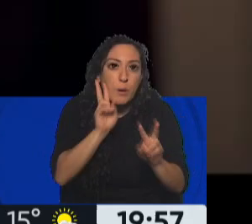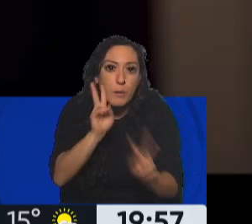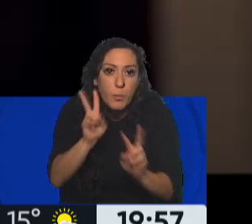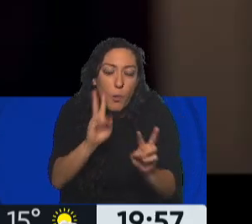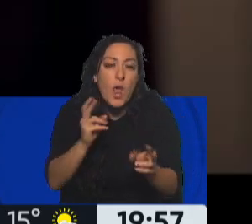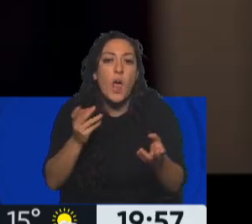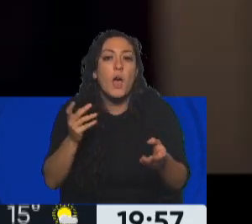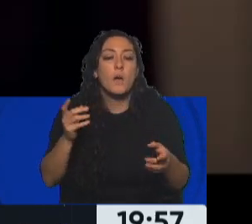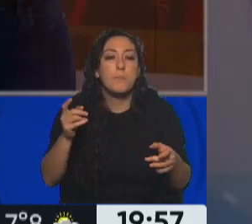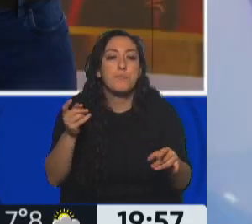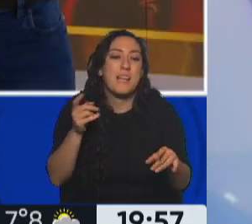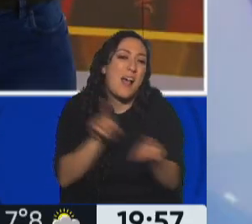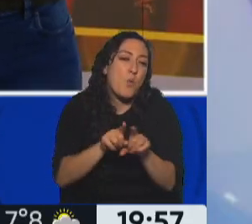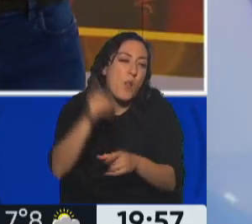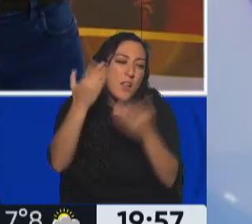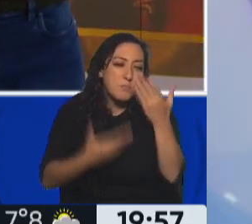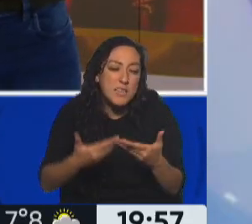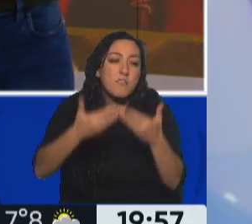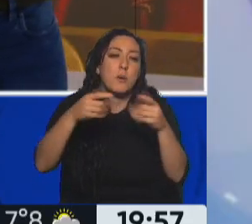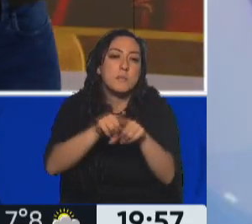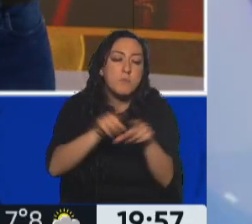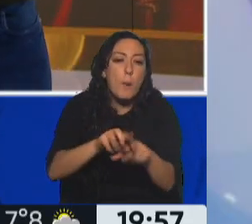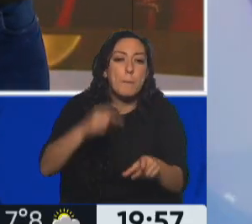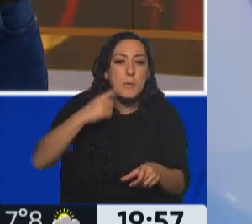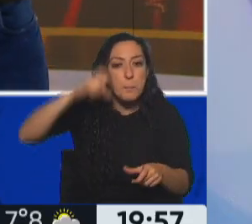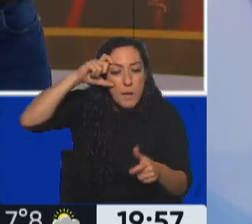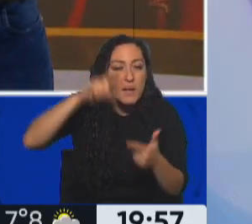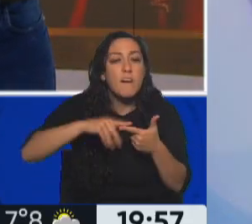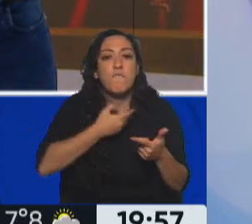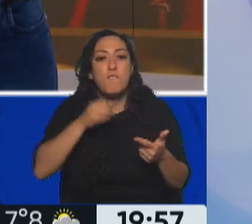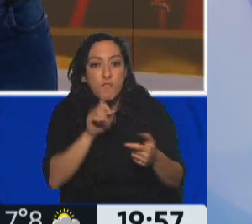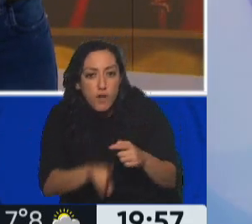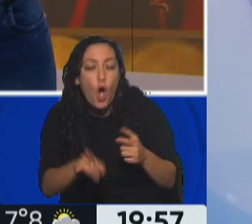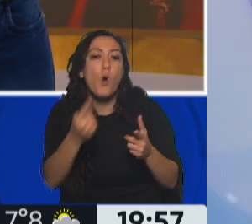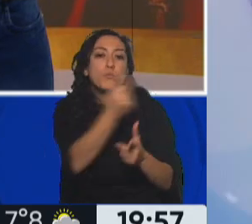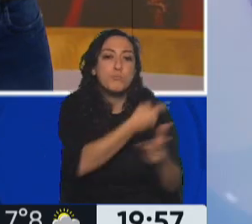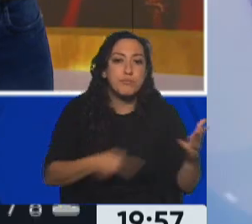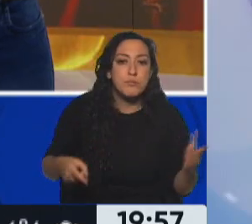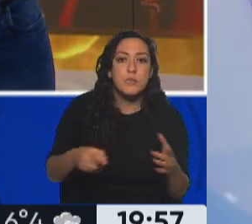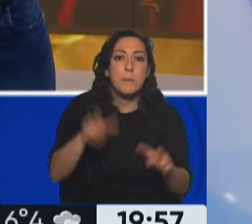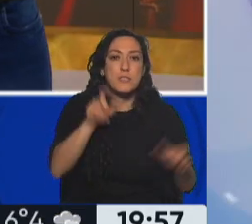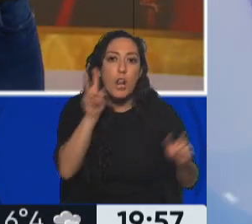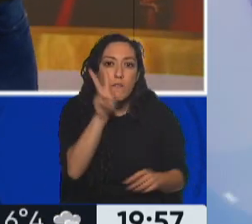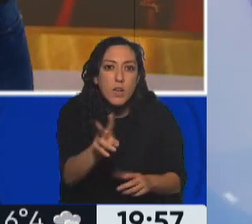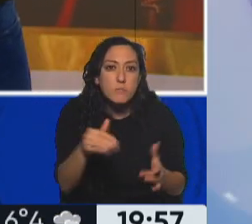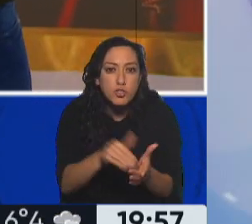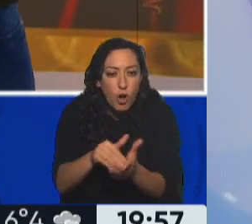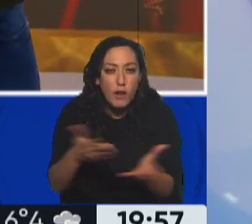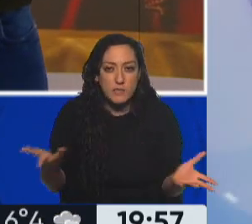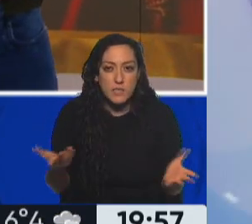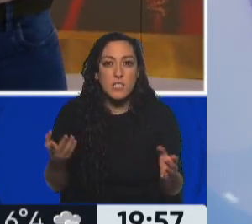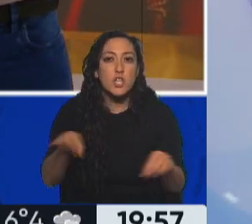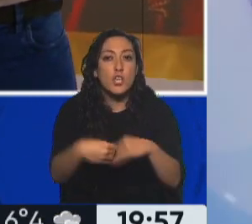en algunas de las plataformas que ya se presenta, como Prime Video, como Flow. ¿Cuántos millones de